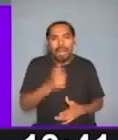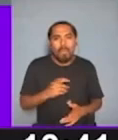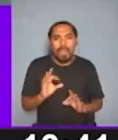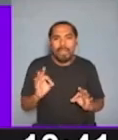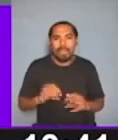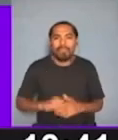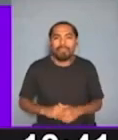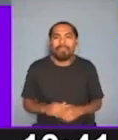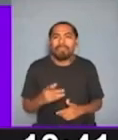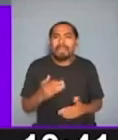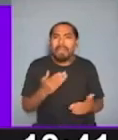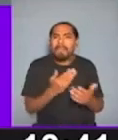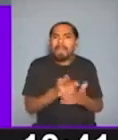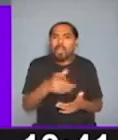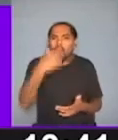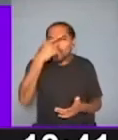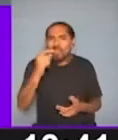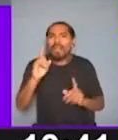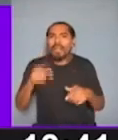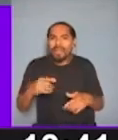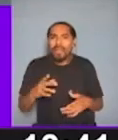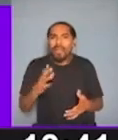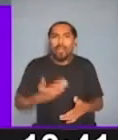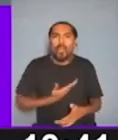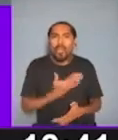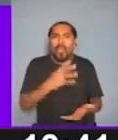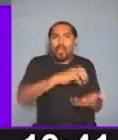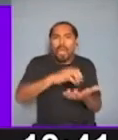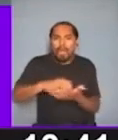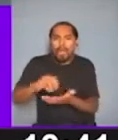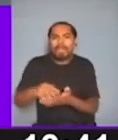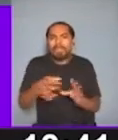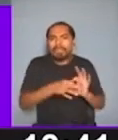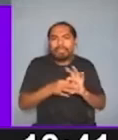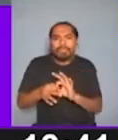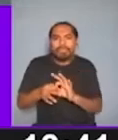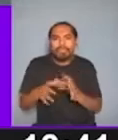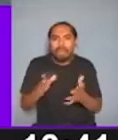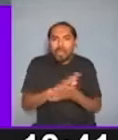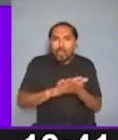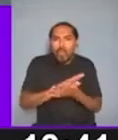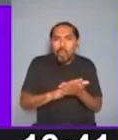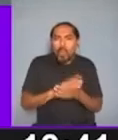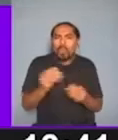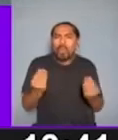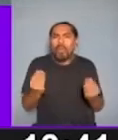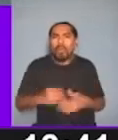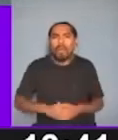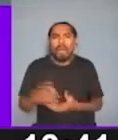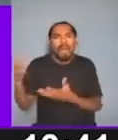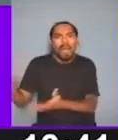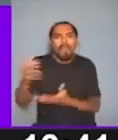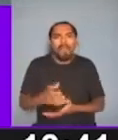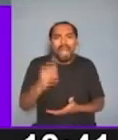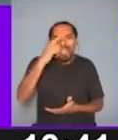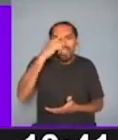y también de los choferes para que se puedan destrabar fondos, sobre todo al interior desde Nación. Así que vamos a ver qué es lo que